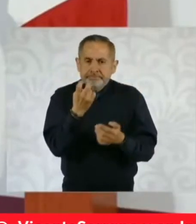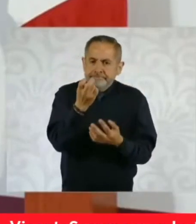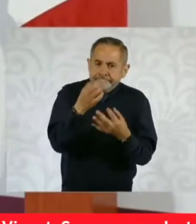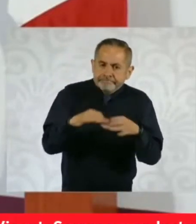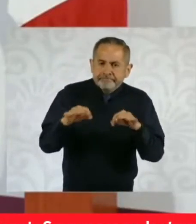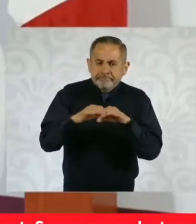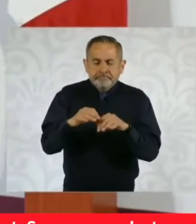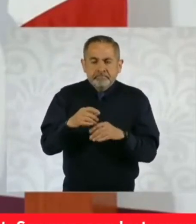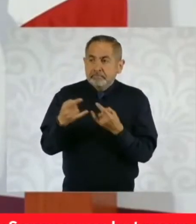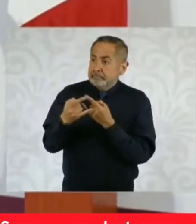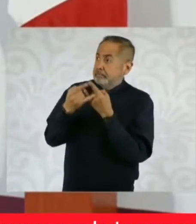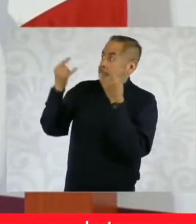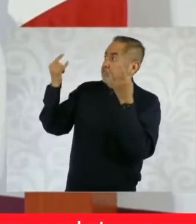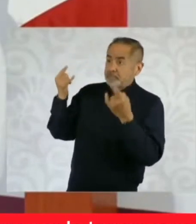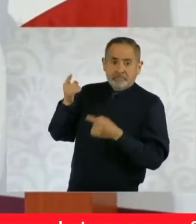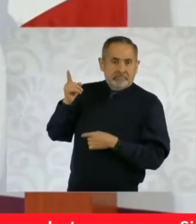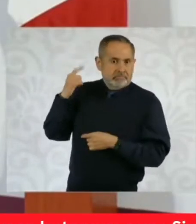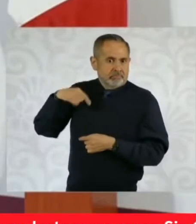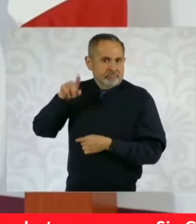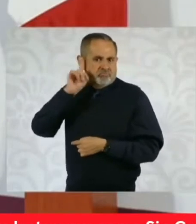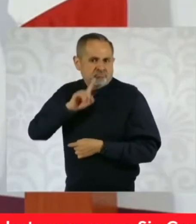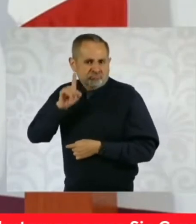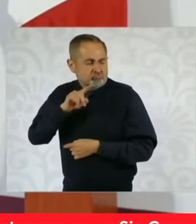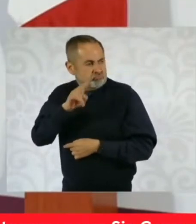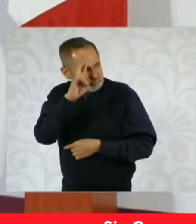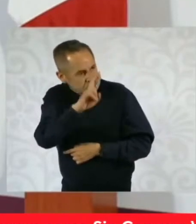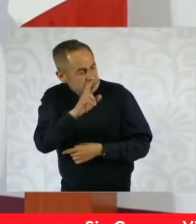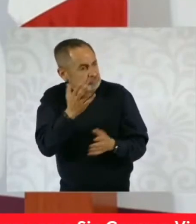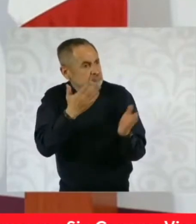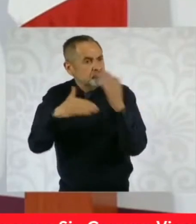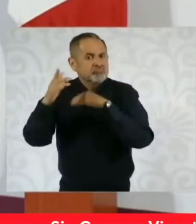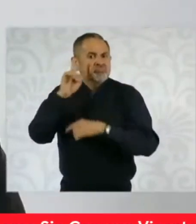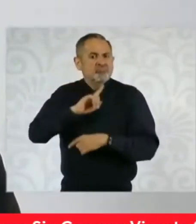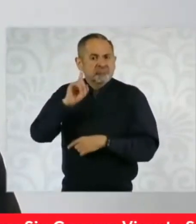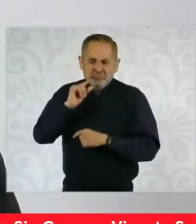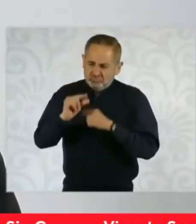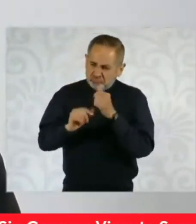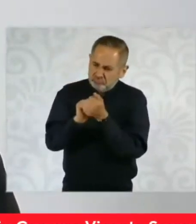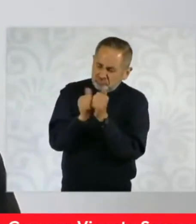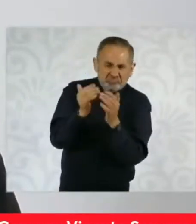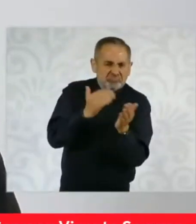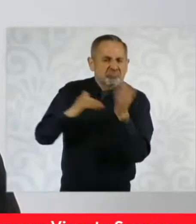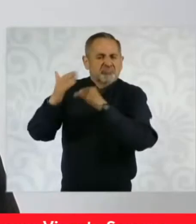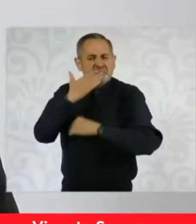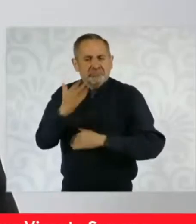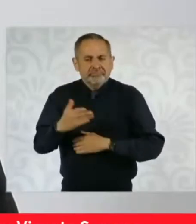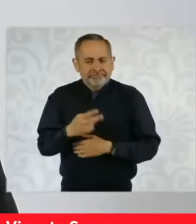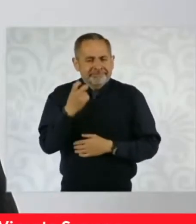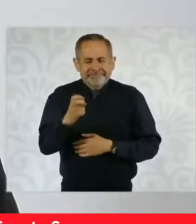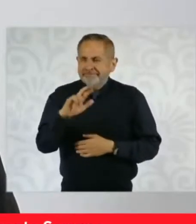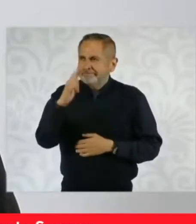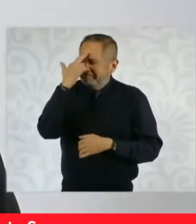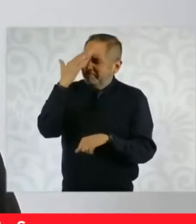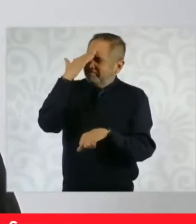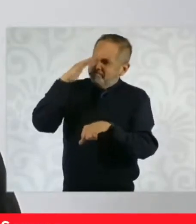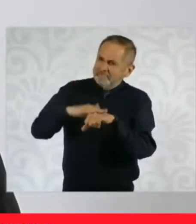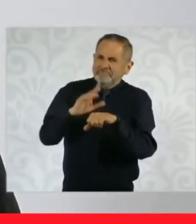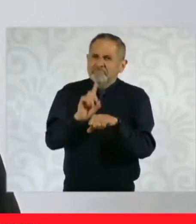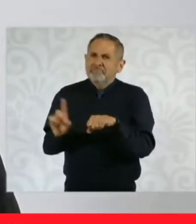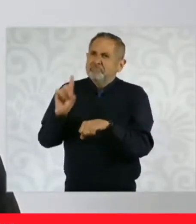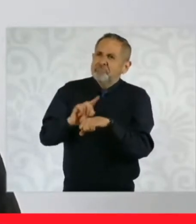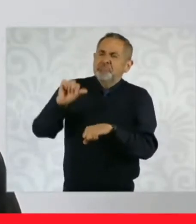la memoria de las mujeres en ese momento reivindicaban ya este proceso, y bueno, el día de hoy, porque es importante,